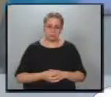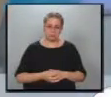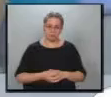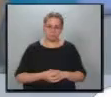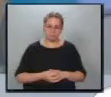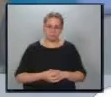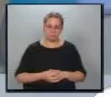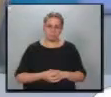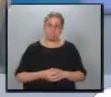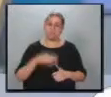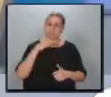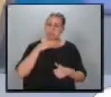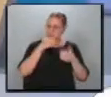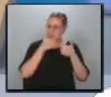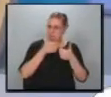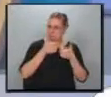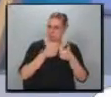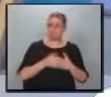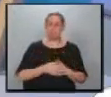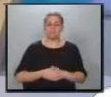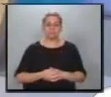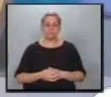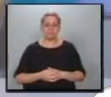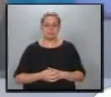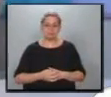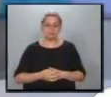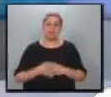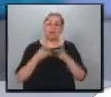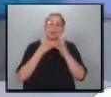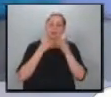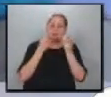No está mal. Es ligero.